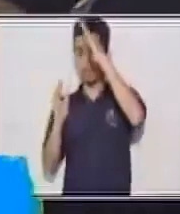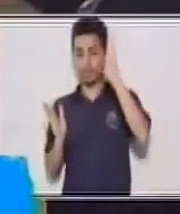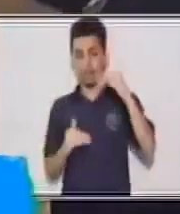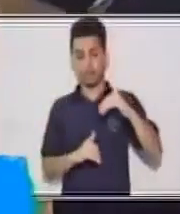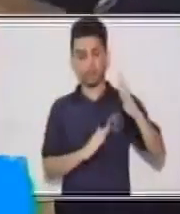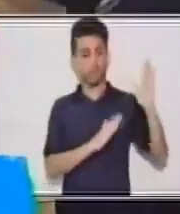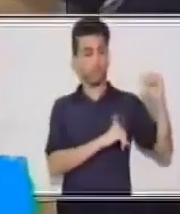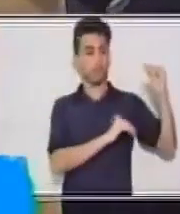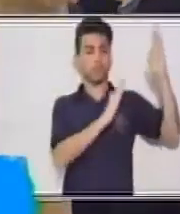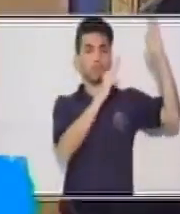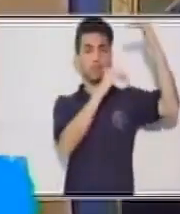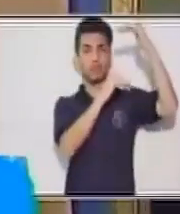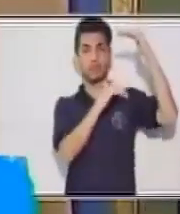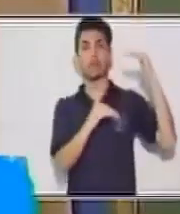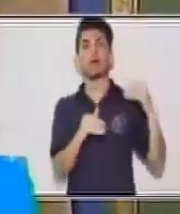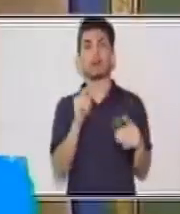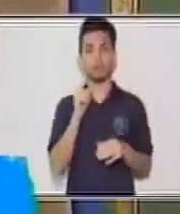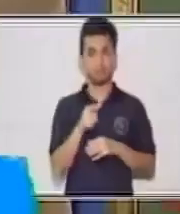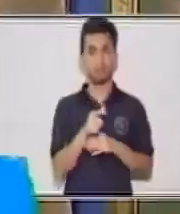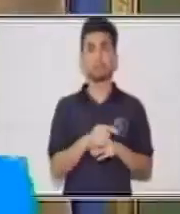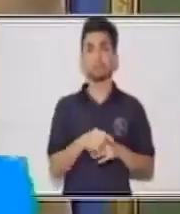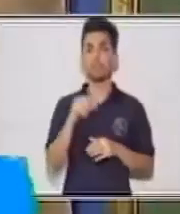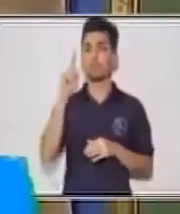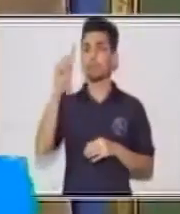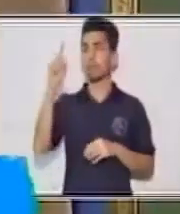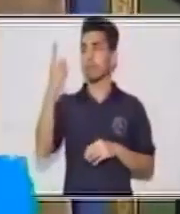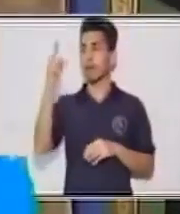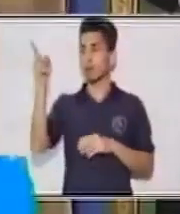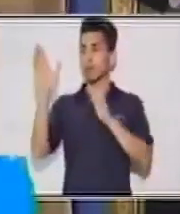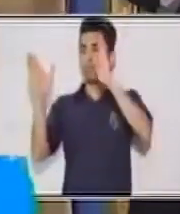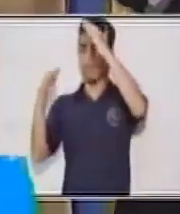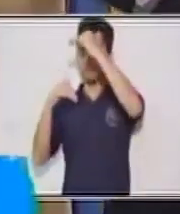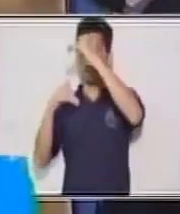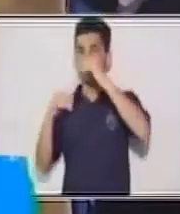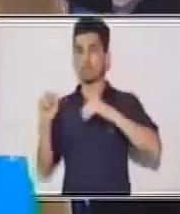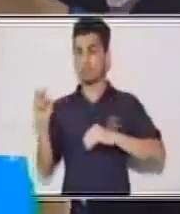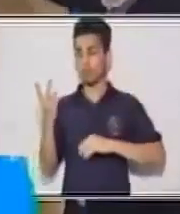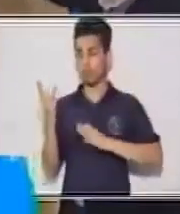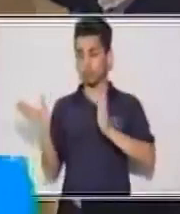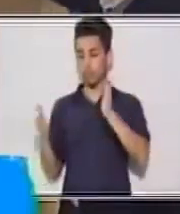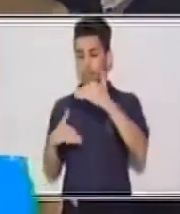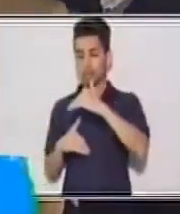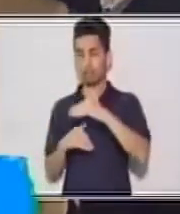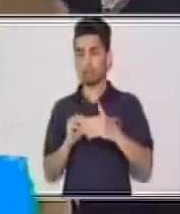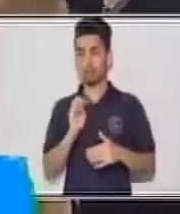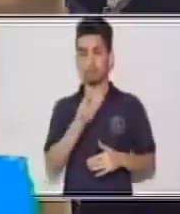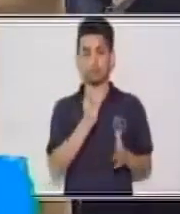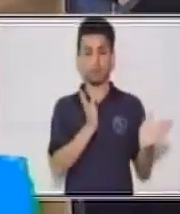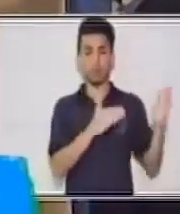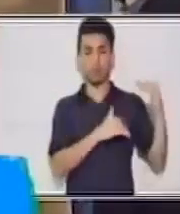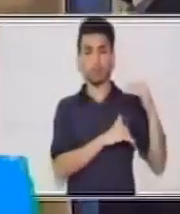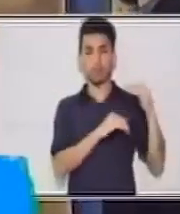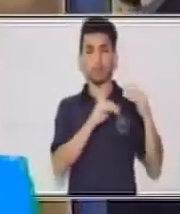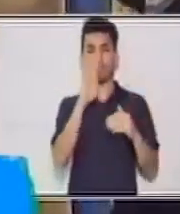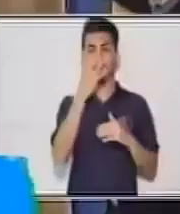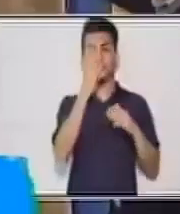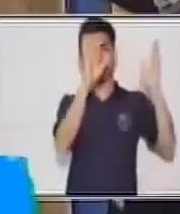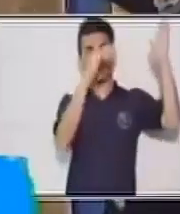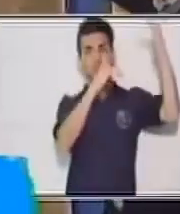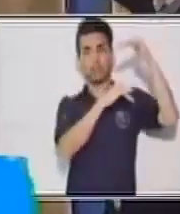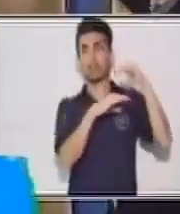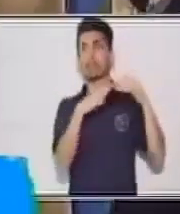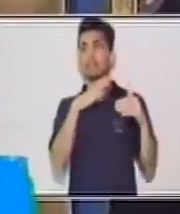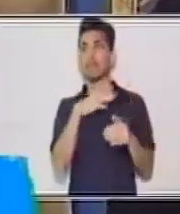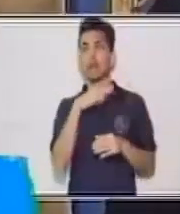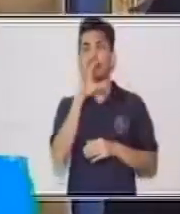el tercer cuadrante y el cuarto cuadrante. Ahora, cada uno de estos tiene sus signos para cuando trabajamos en